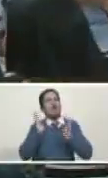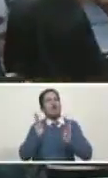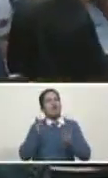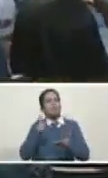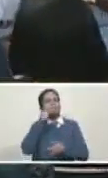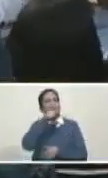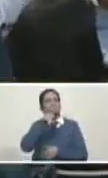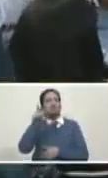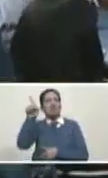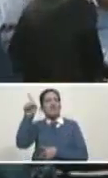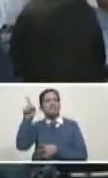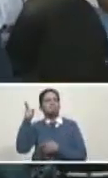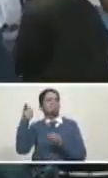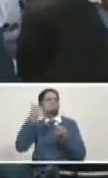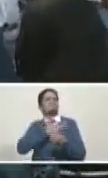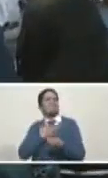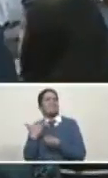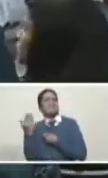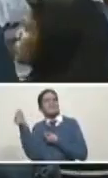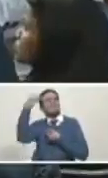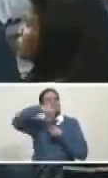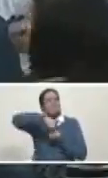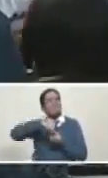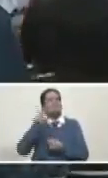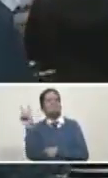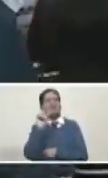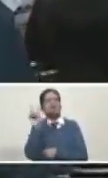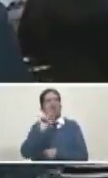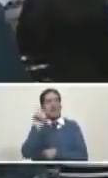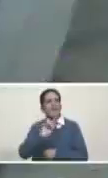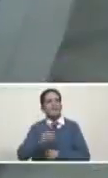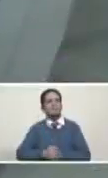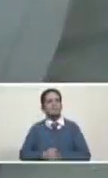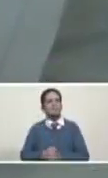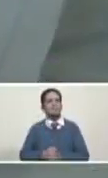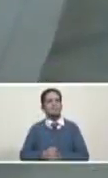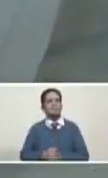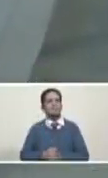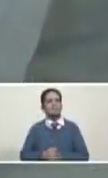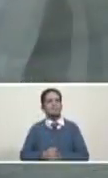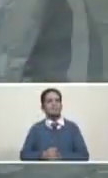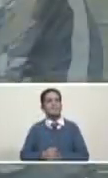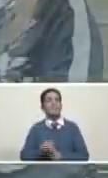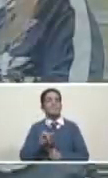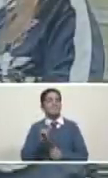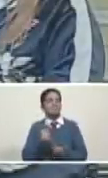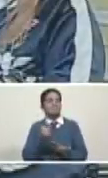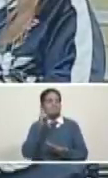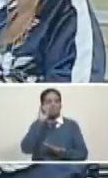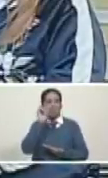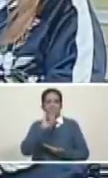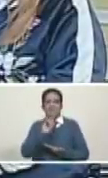Blanca de invadir Venezuela, con consecuencias impredecibles